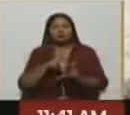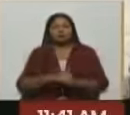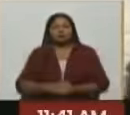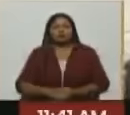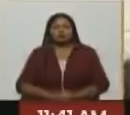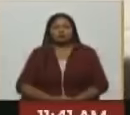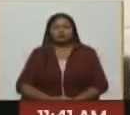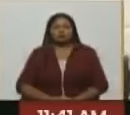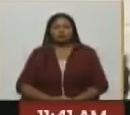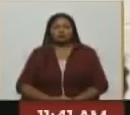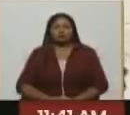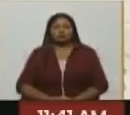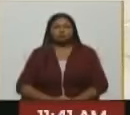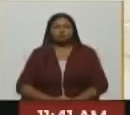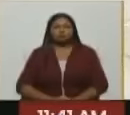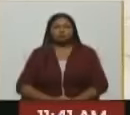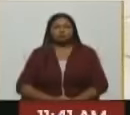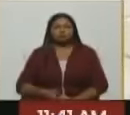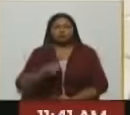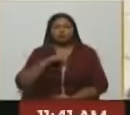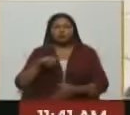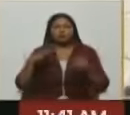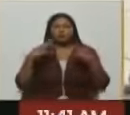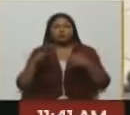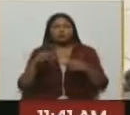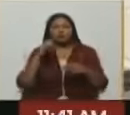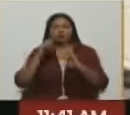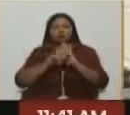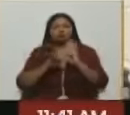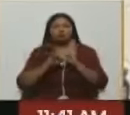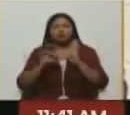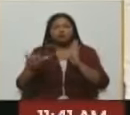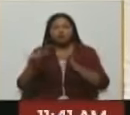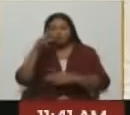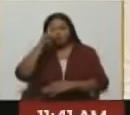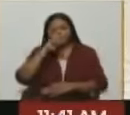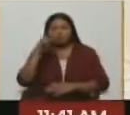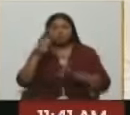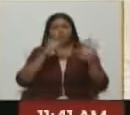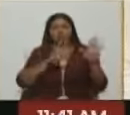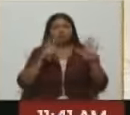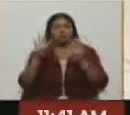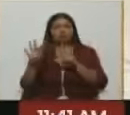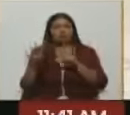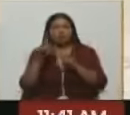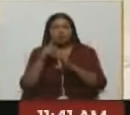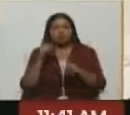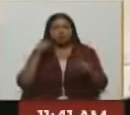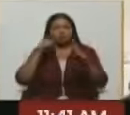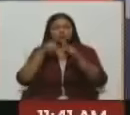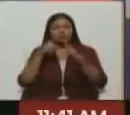esta naturaleza, que el constituyente del año 99 consagró